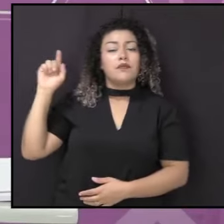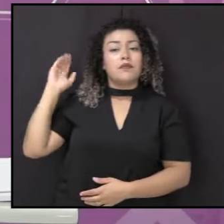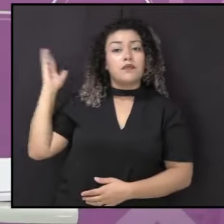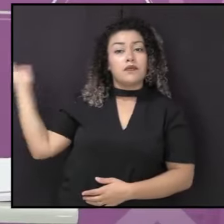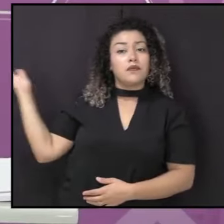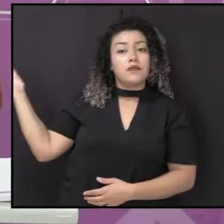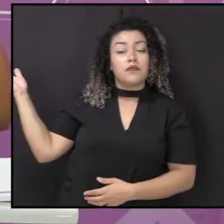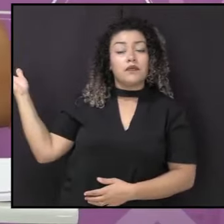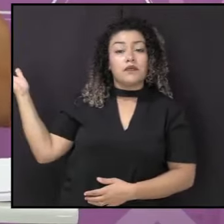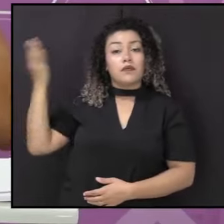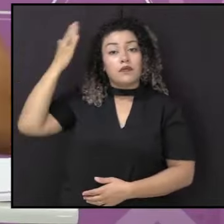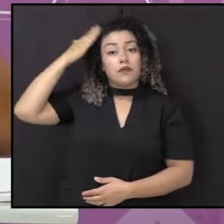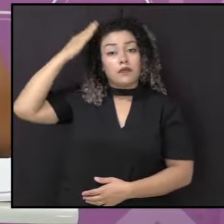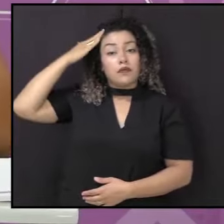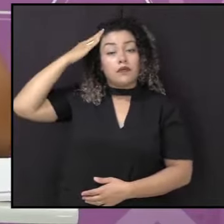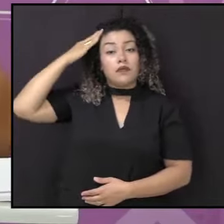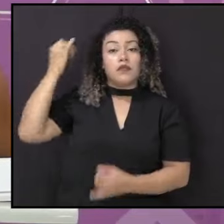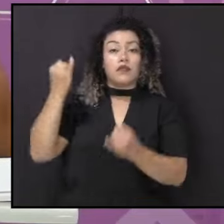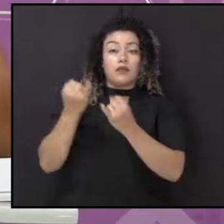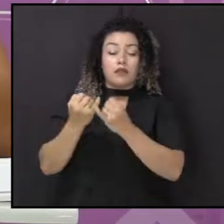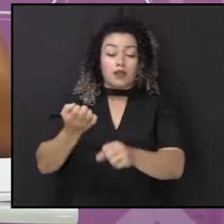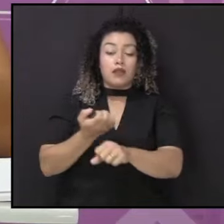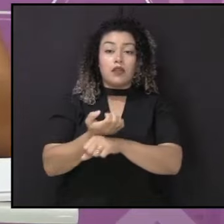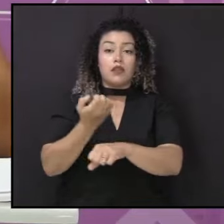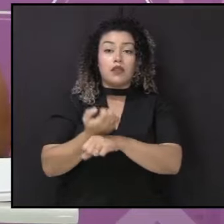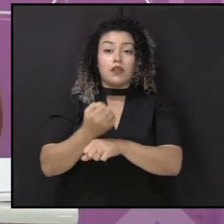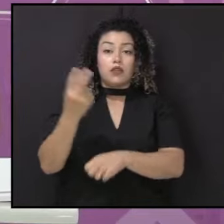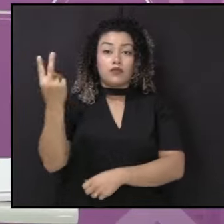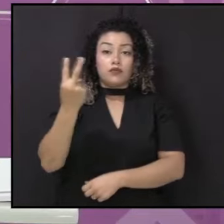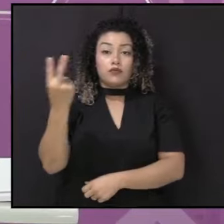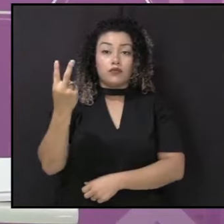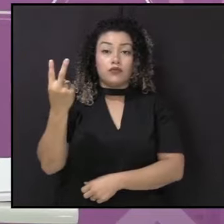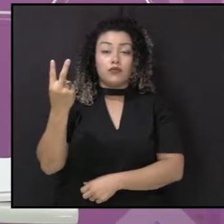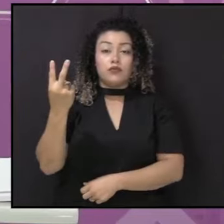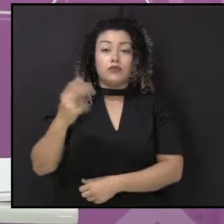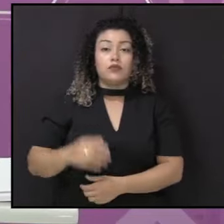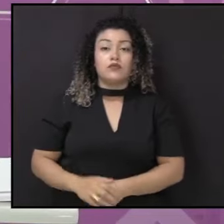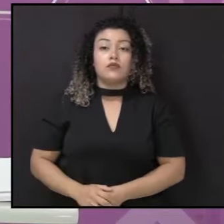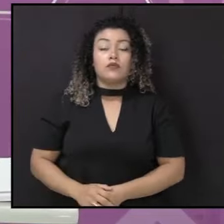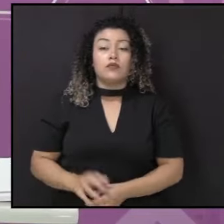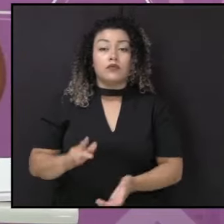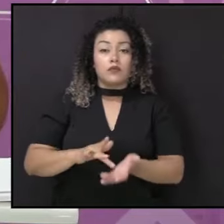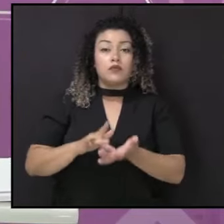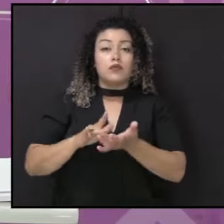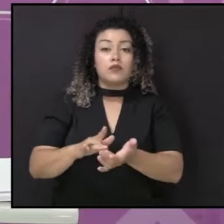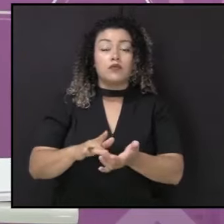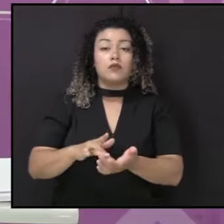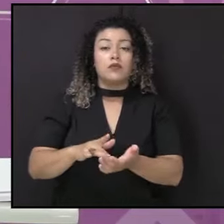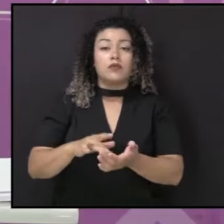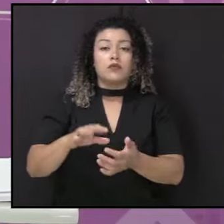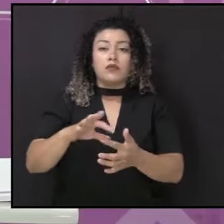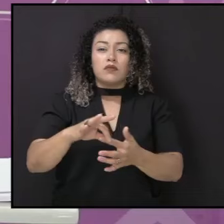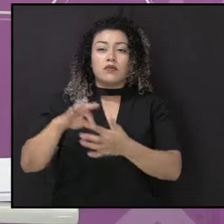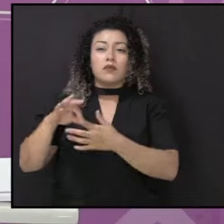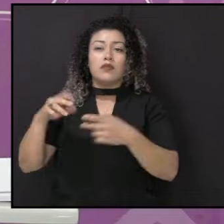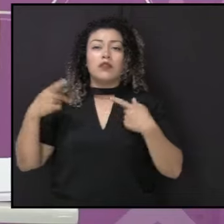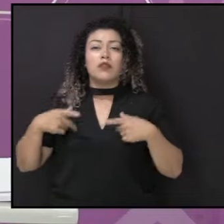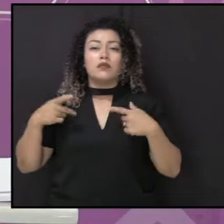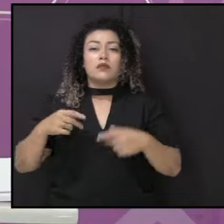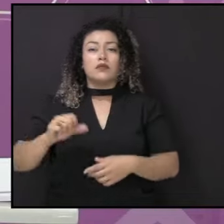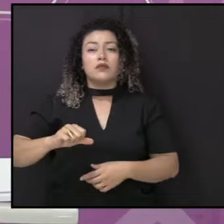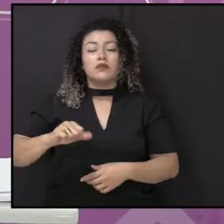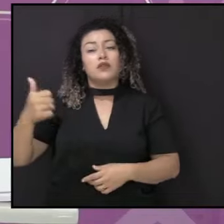decir, ojo, que el Estado no puede intervenir en base a criterios que pudiéramos llevar a los que están pasando o a